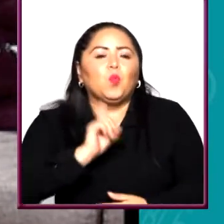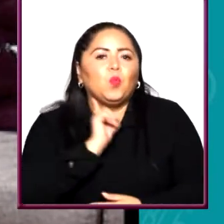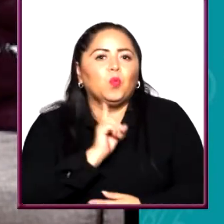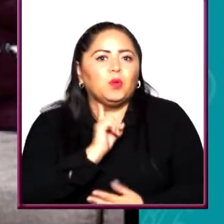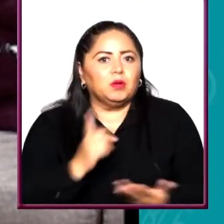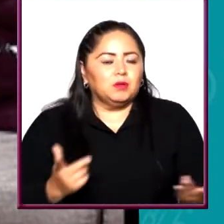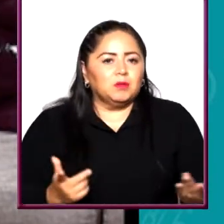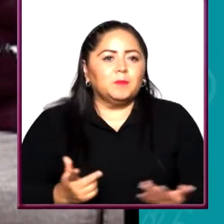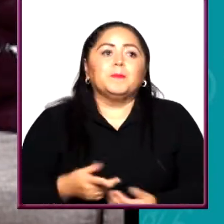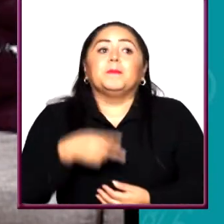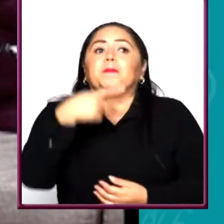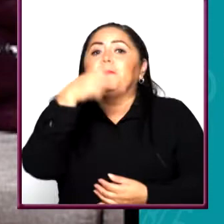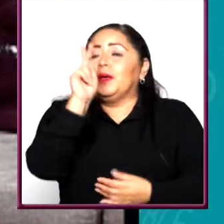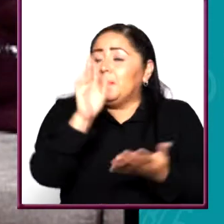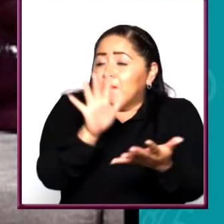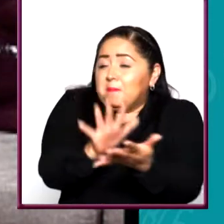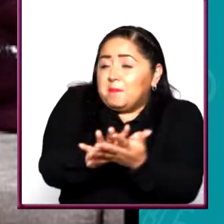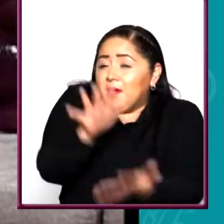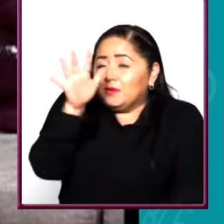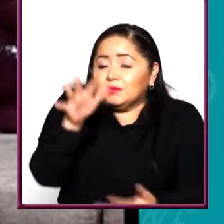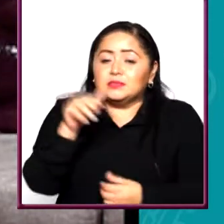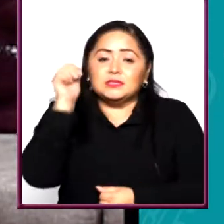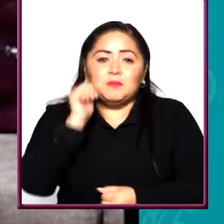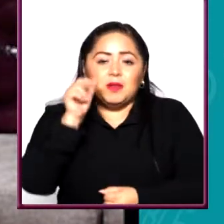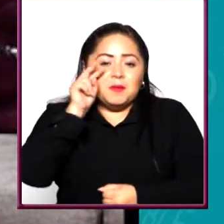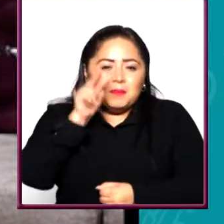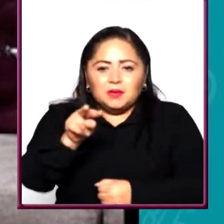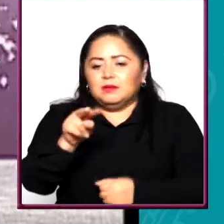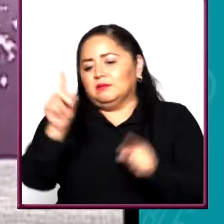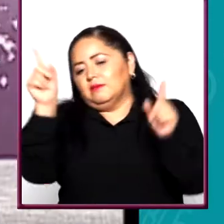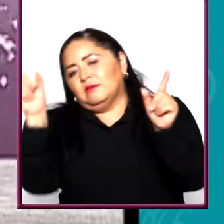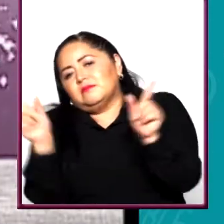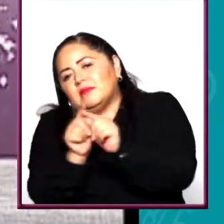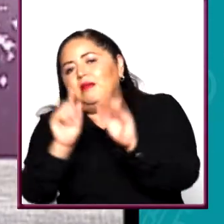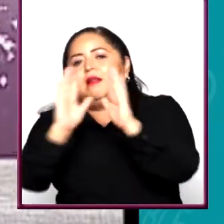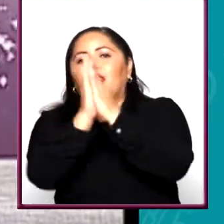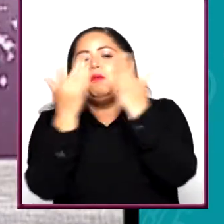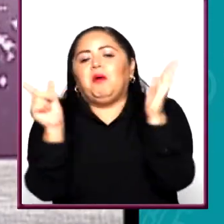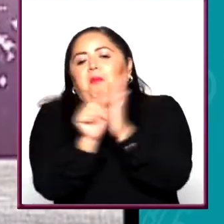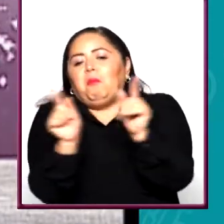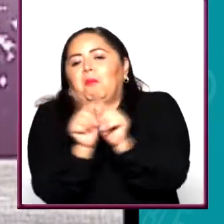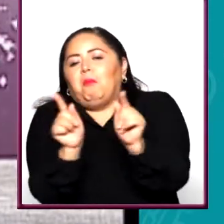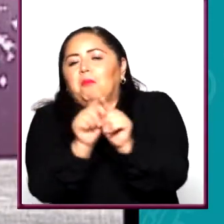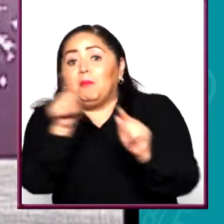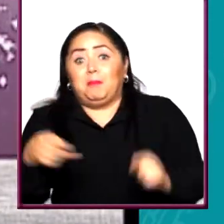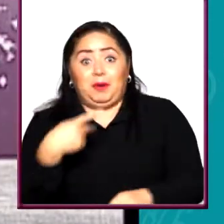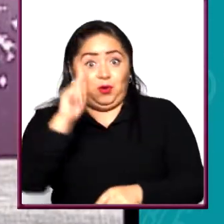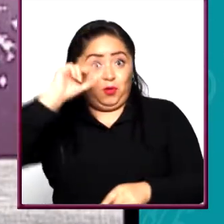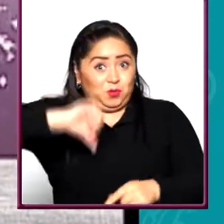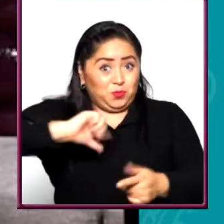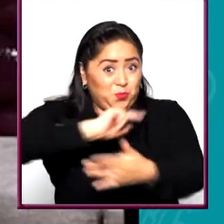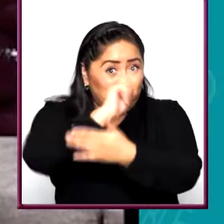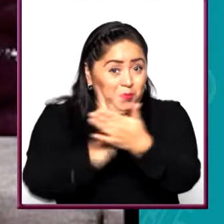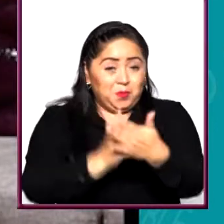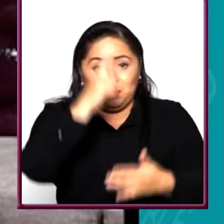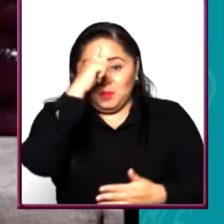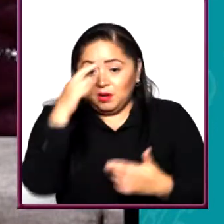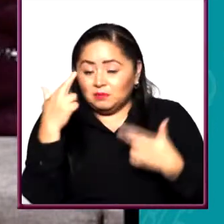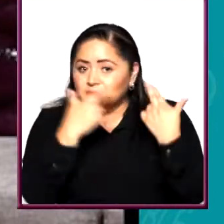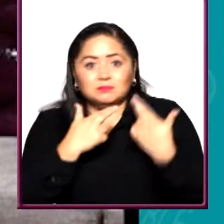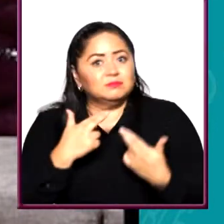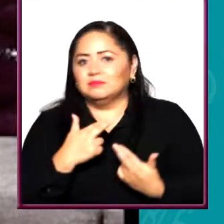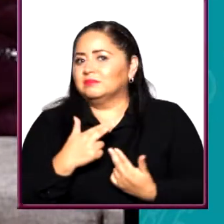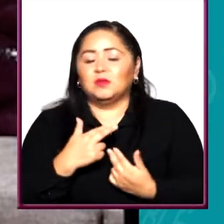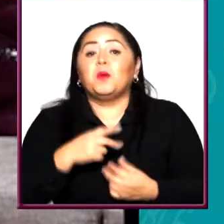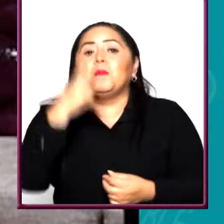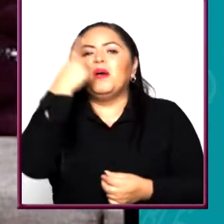aparato sexual femenino. Digo, la mayoría hemos visto el esquema típico de los libros de texto. Pero este programa no es para